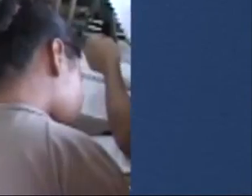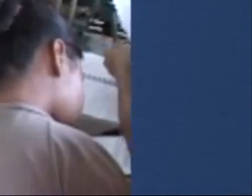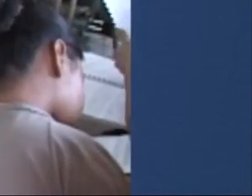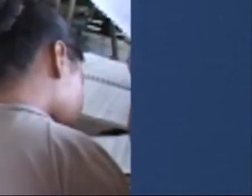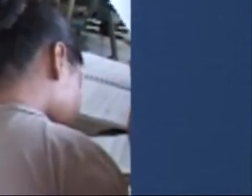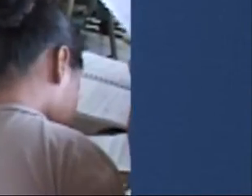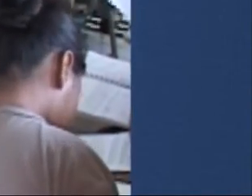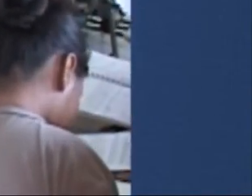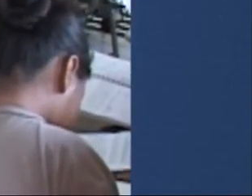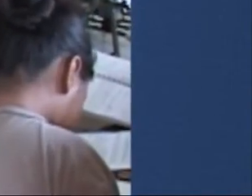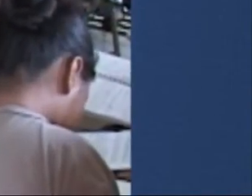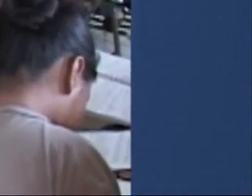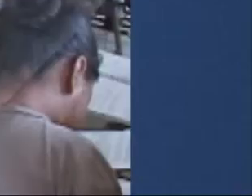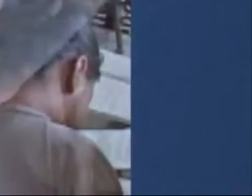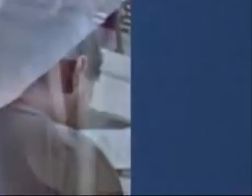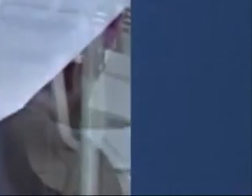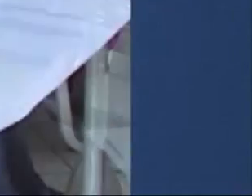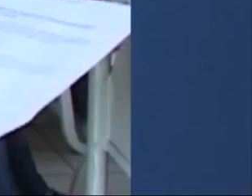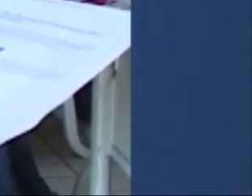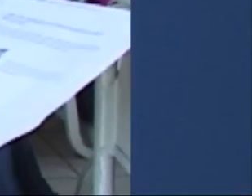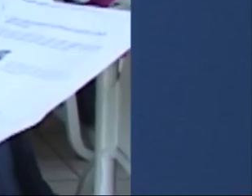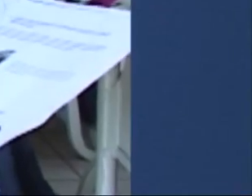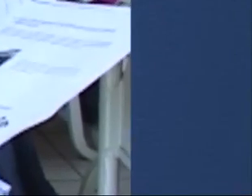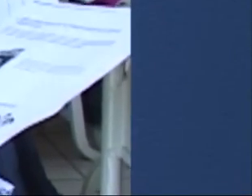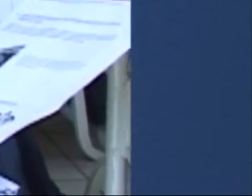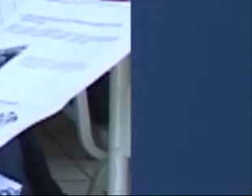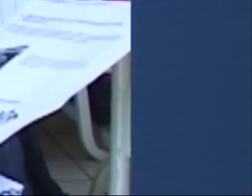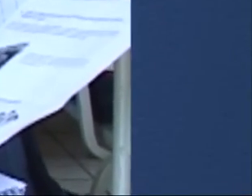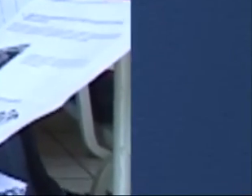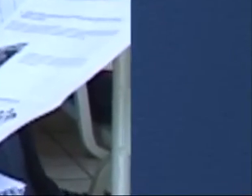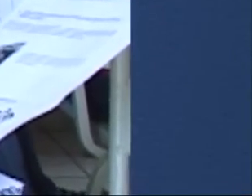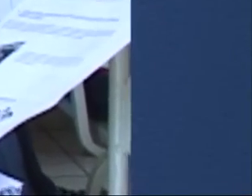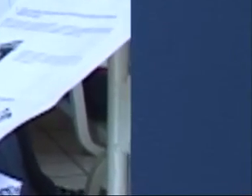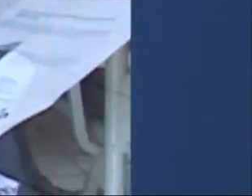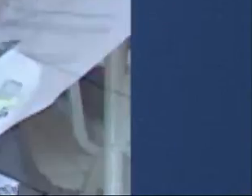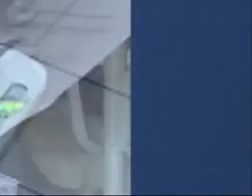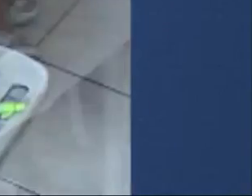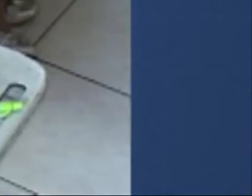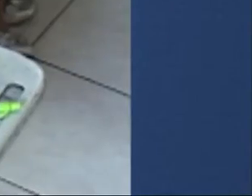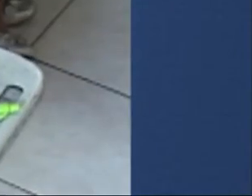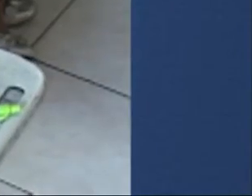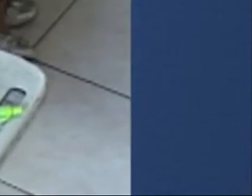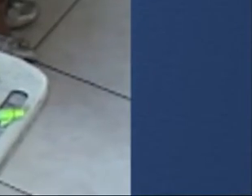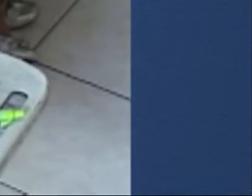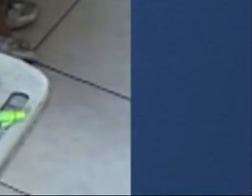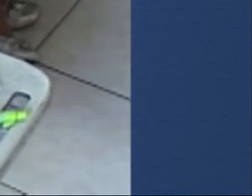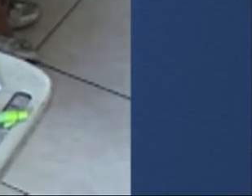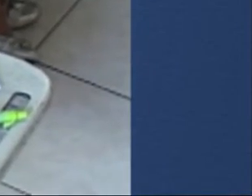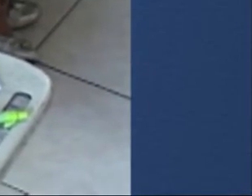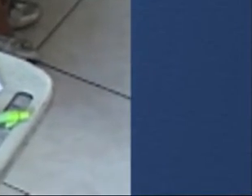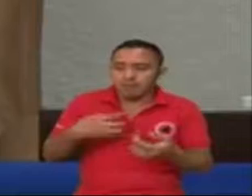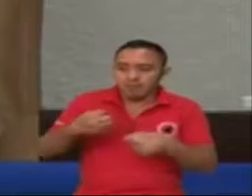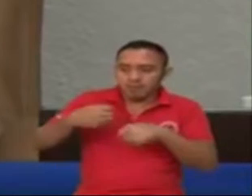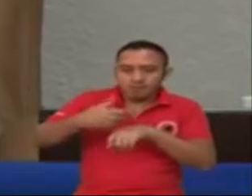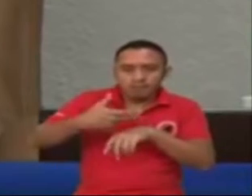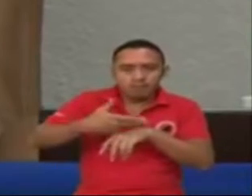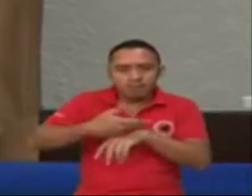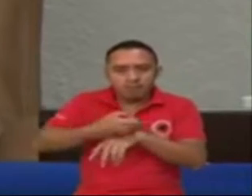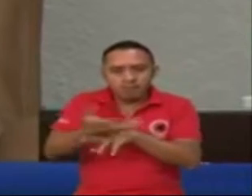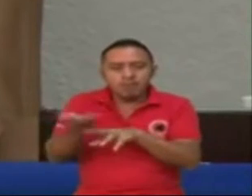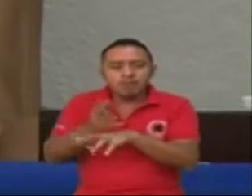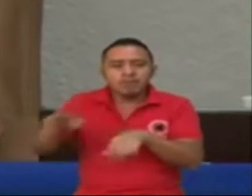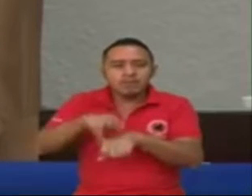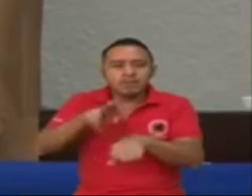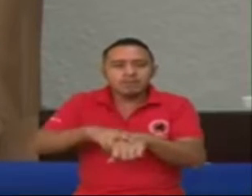acreditación institucional. Y 3. Otorgar facultades al Consejo Nacional de Evaluación